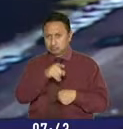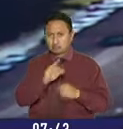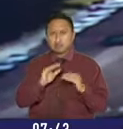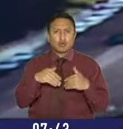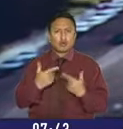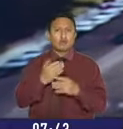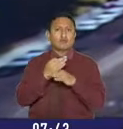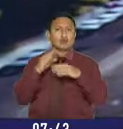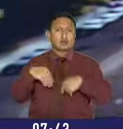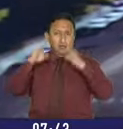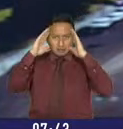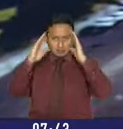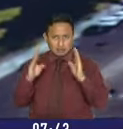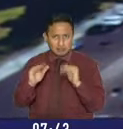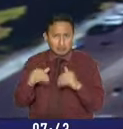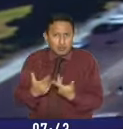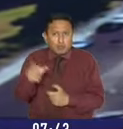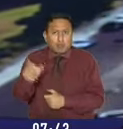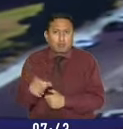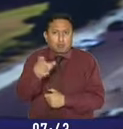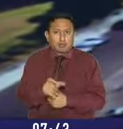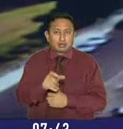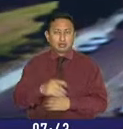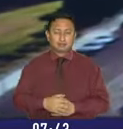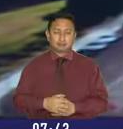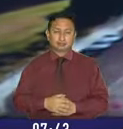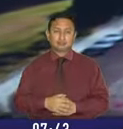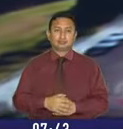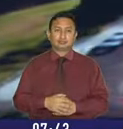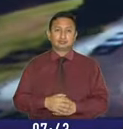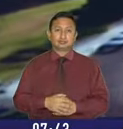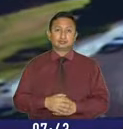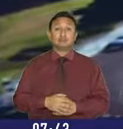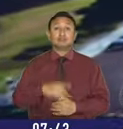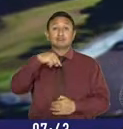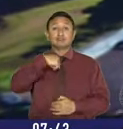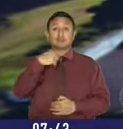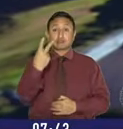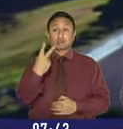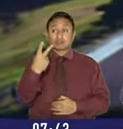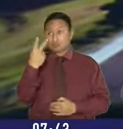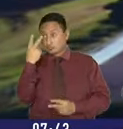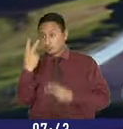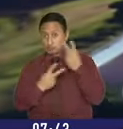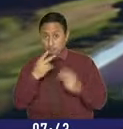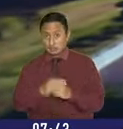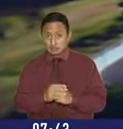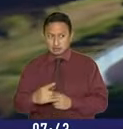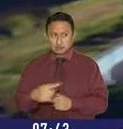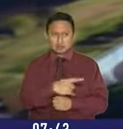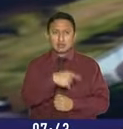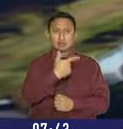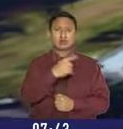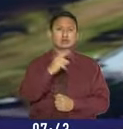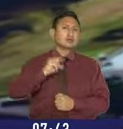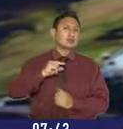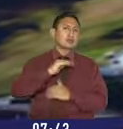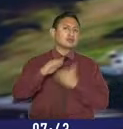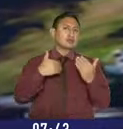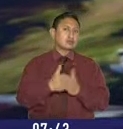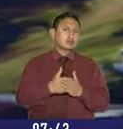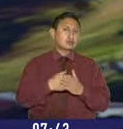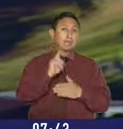pacientes en dichas casas de salud. En una de sus dos visitas, Garzón conoció los detalles de la primera cirugía